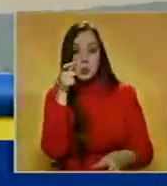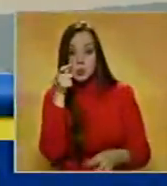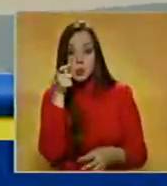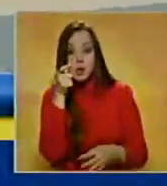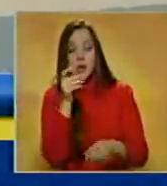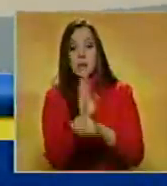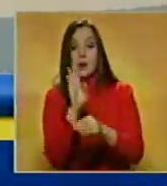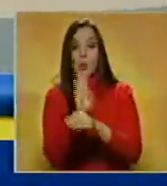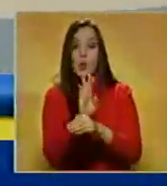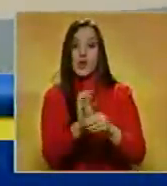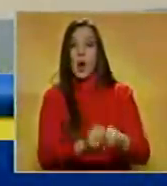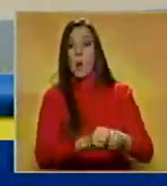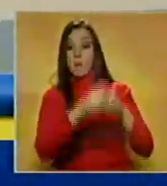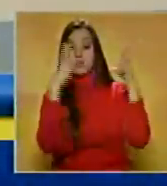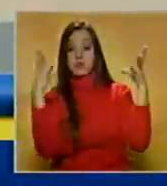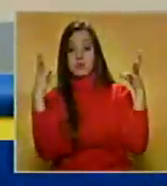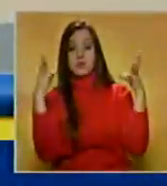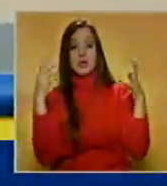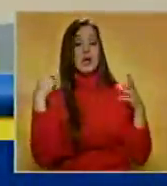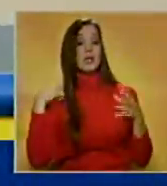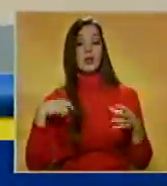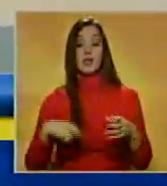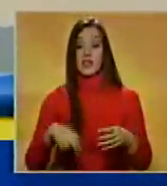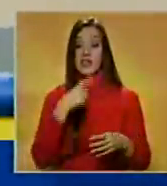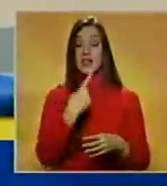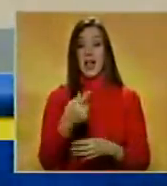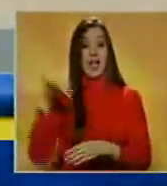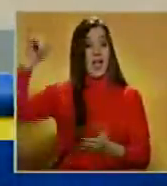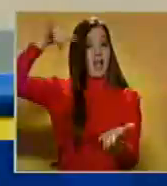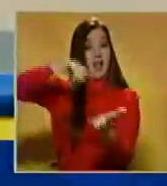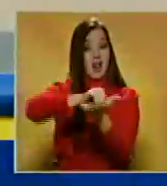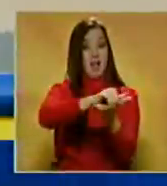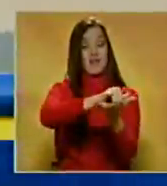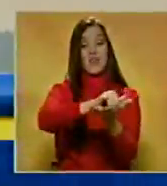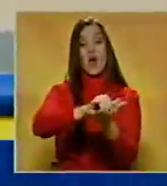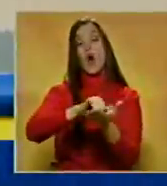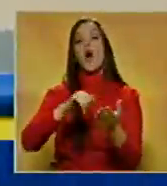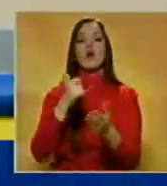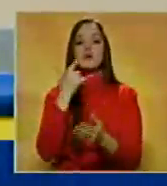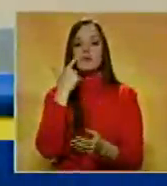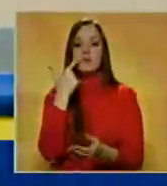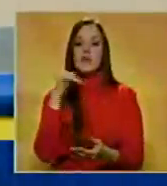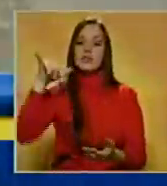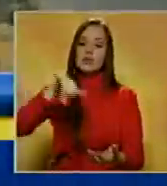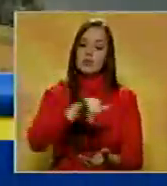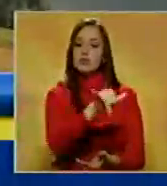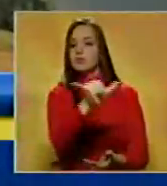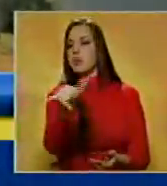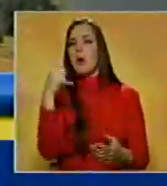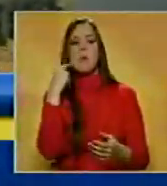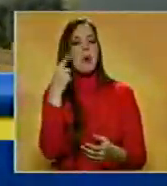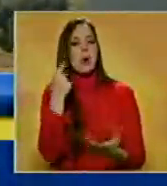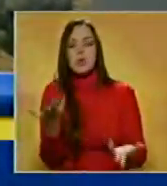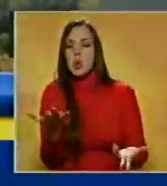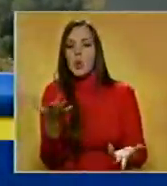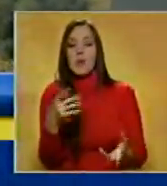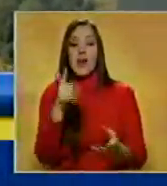que estallara el combustible que cargaba el avión. El avión siniestrado estaba realizando uno de sus vuelos de rutina y